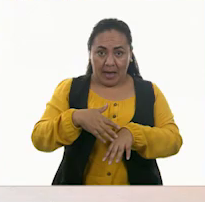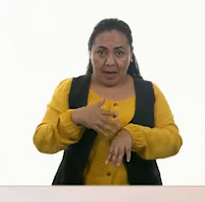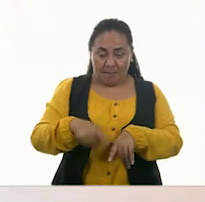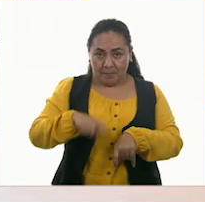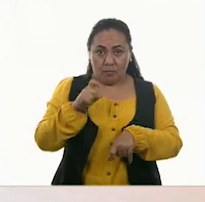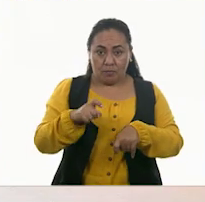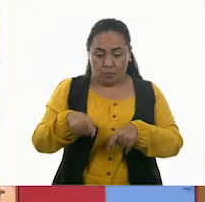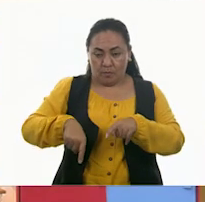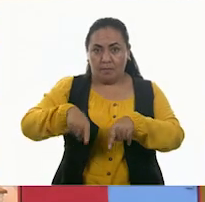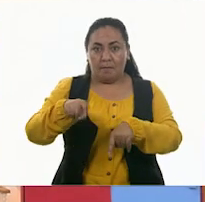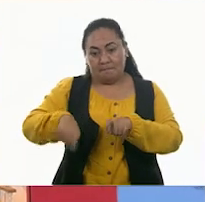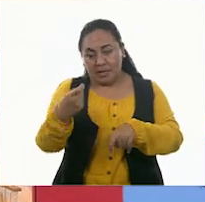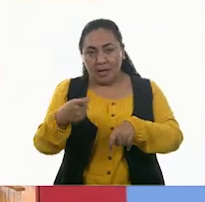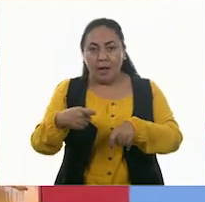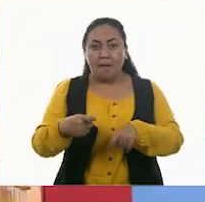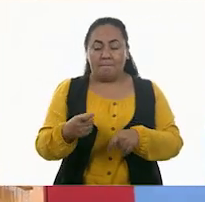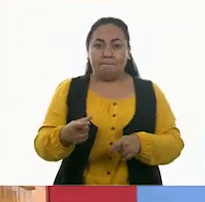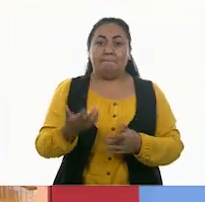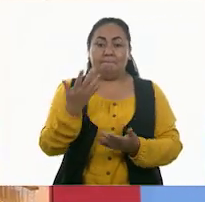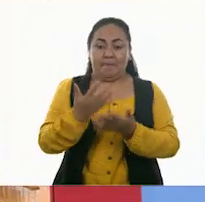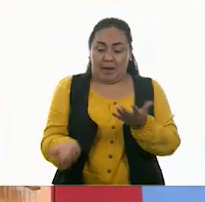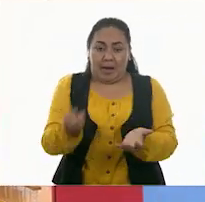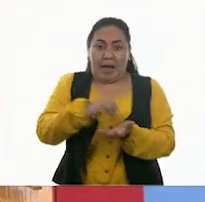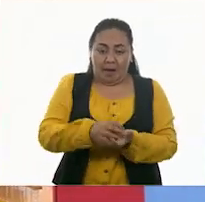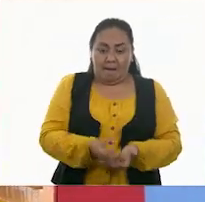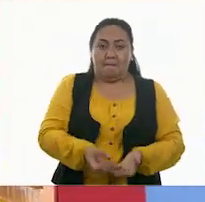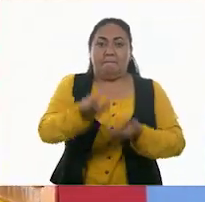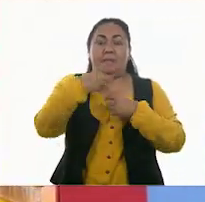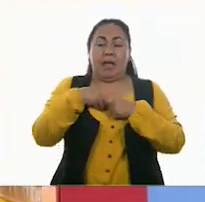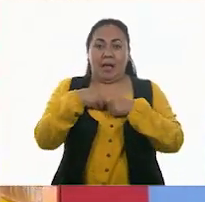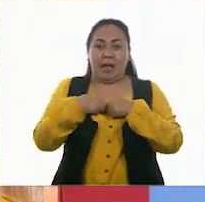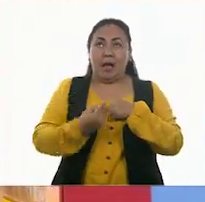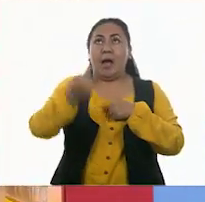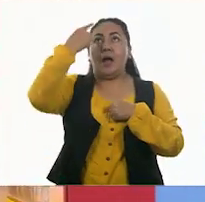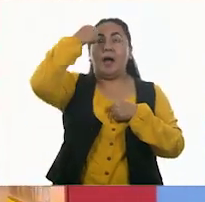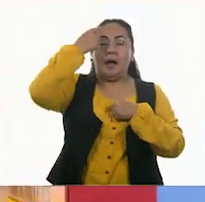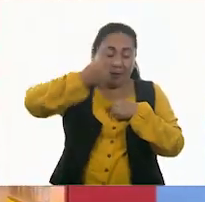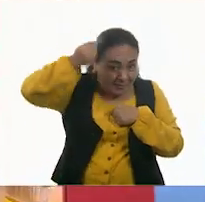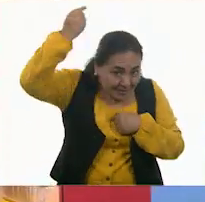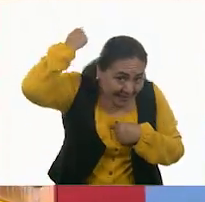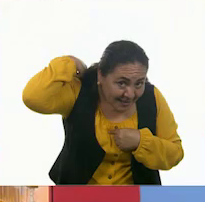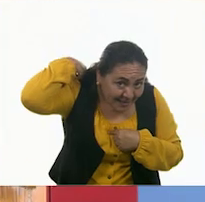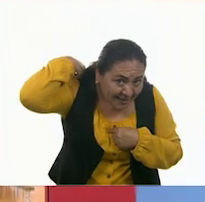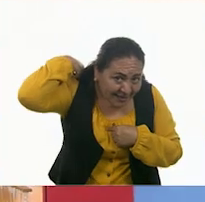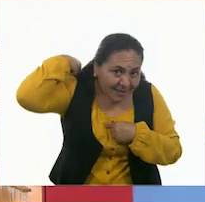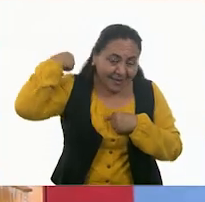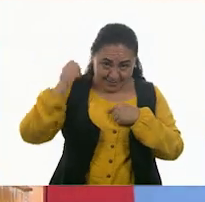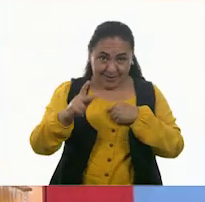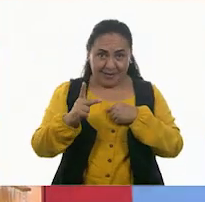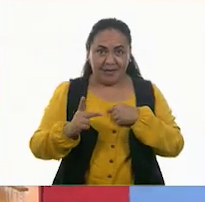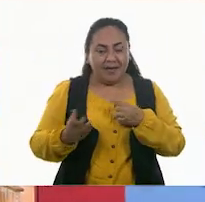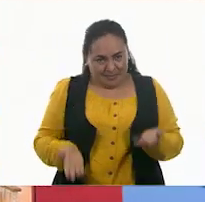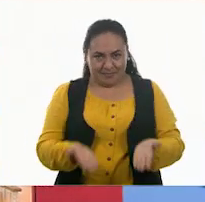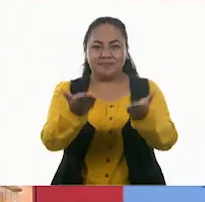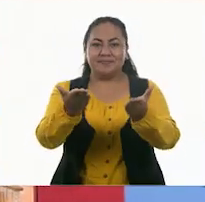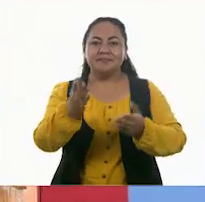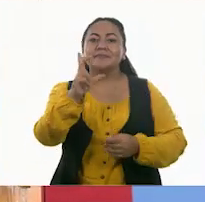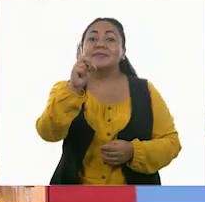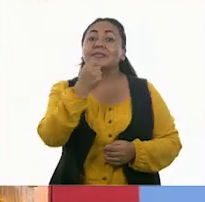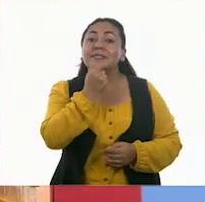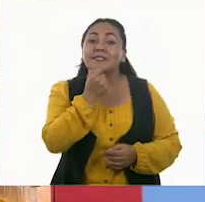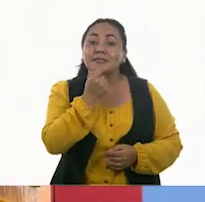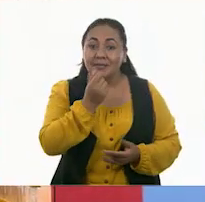muslos, manos, pecho, cabeza y espalda. Espalda. ¿Vale? Bien. Venga, vámonos. 30